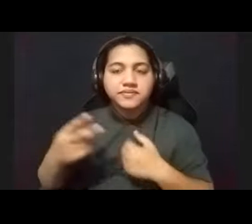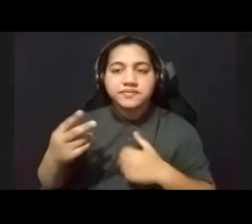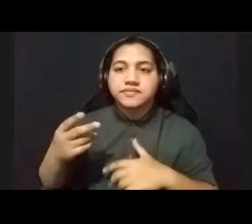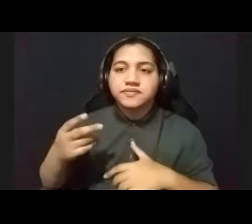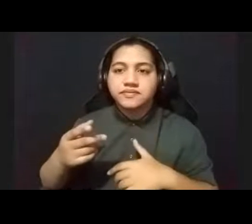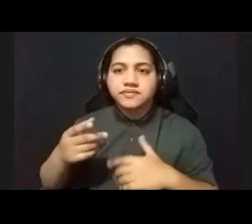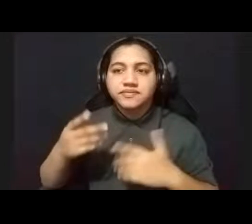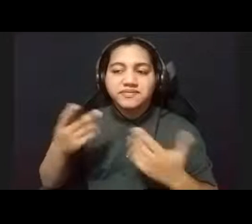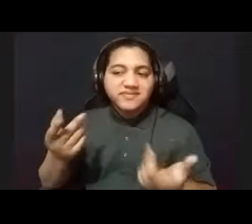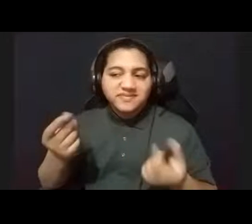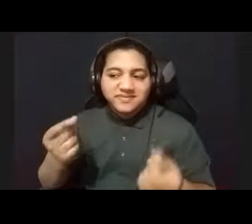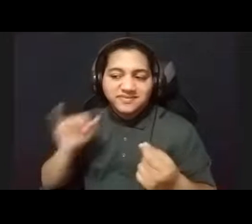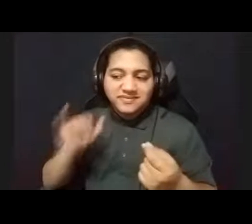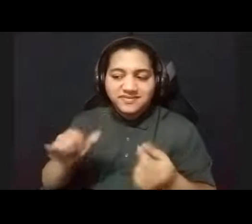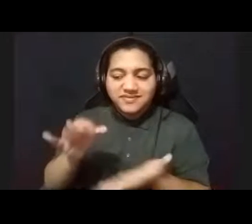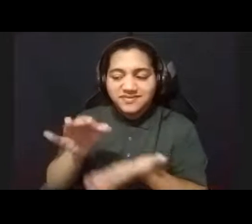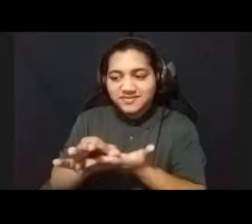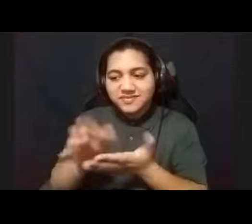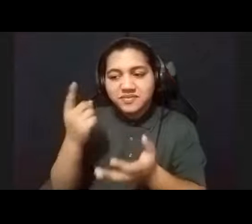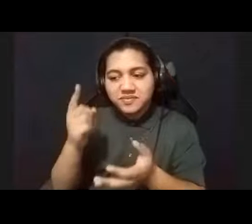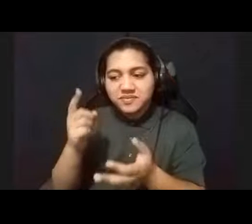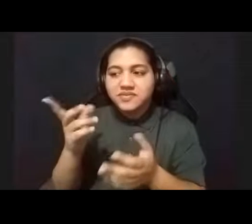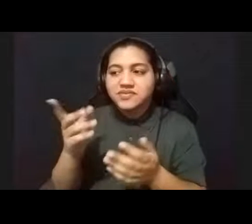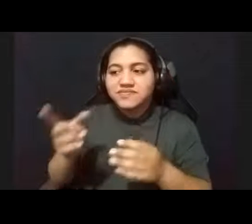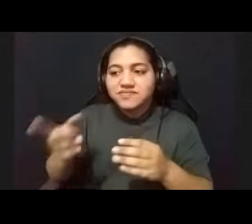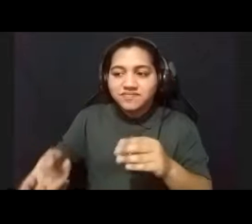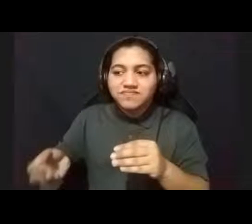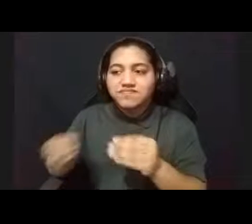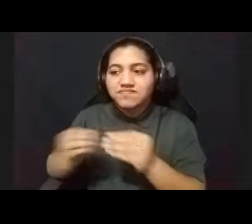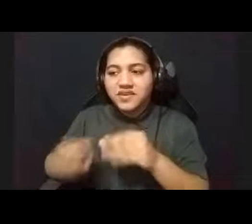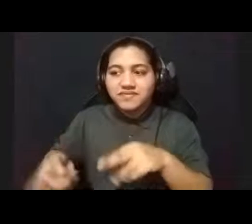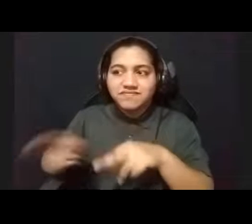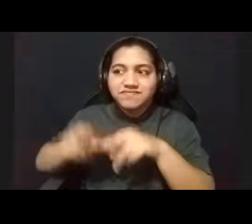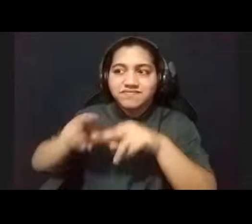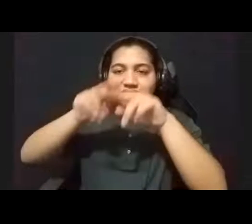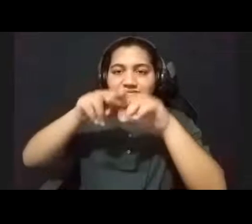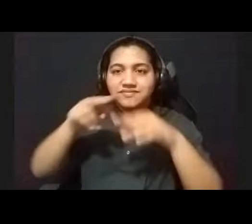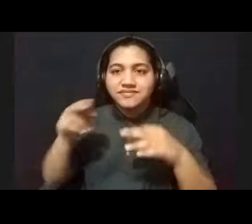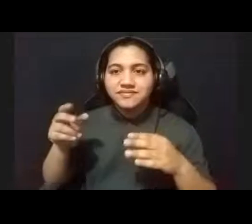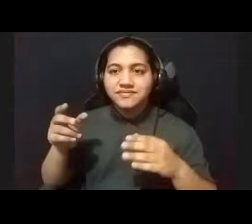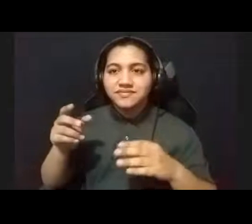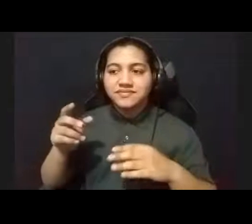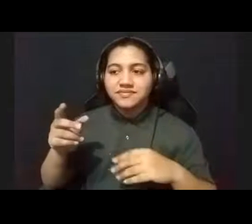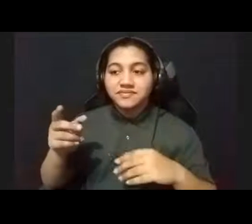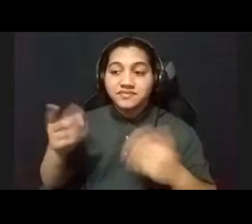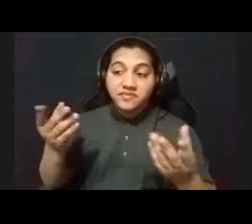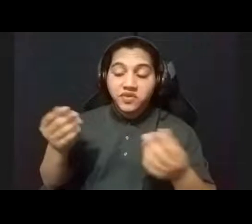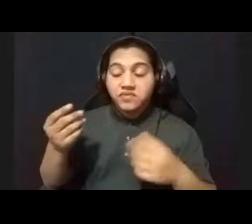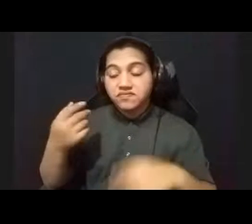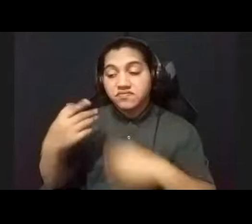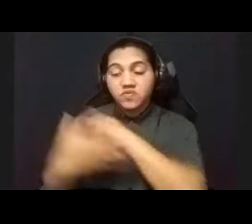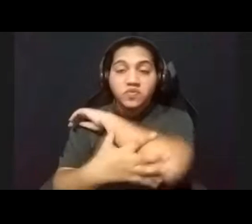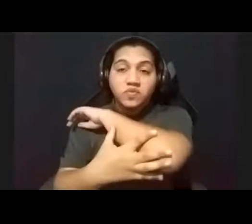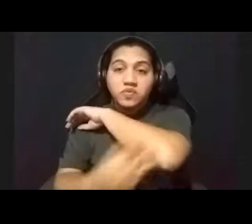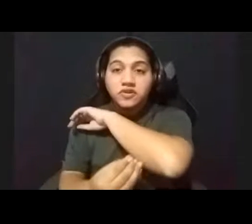emplear este capital para que me produzca grandes cantidades?, se decía. Cuando somos pobres creemos que todo depende